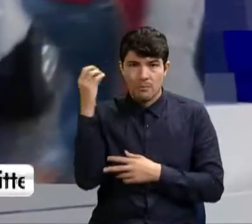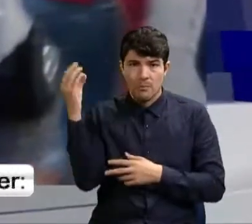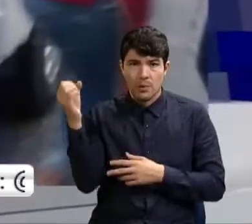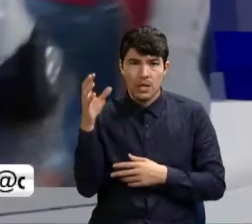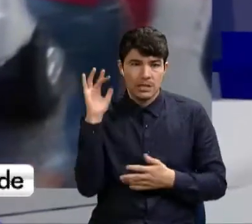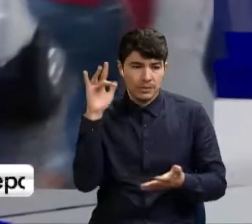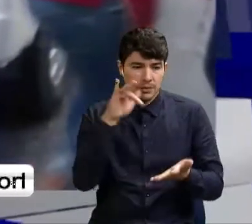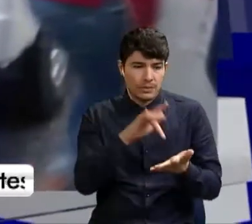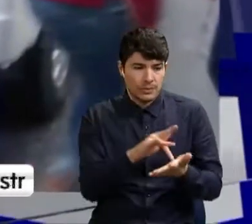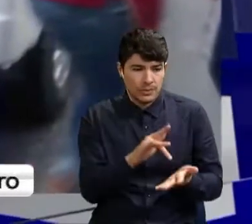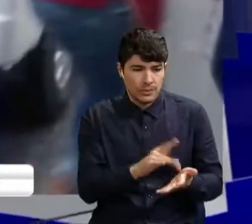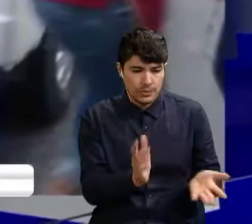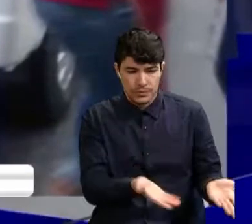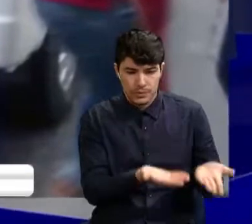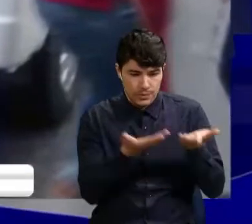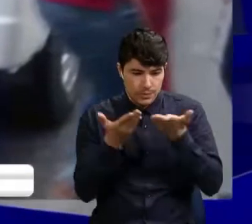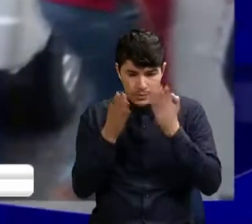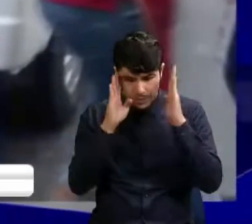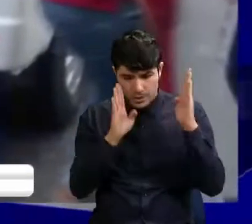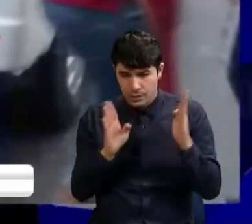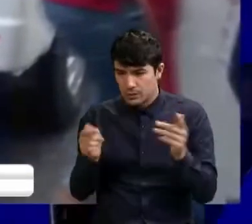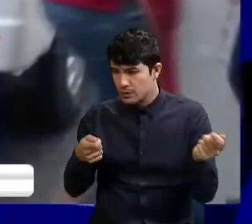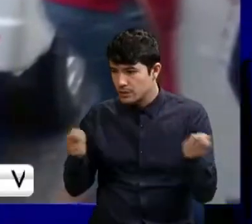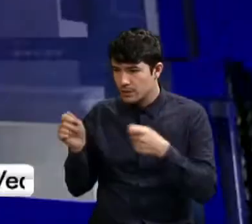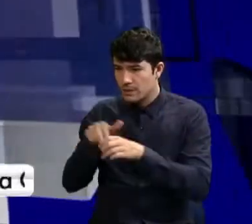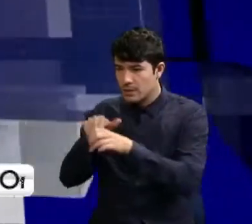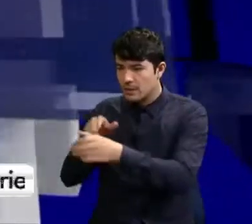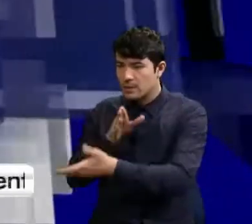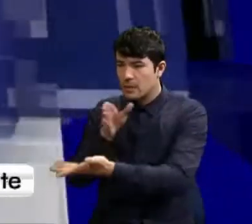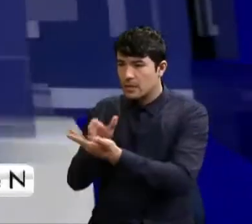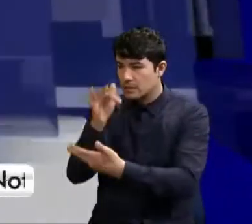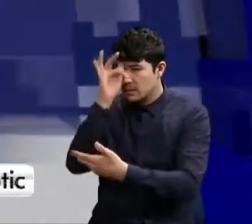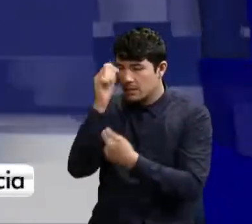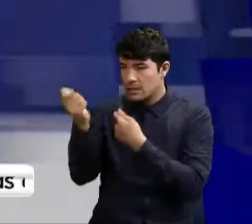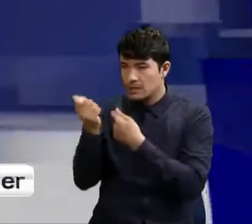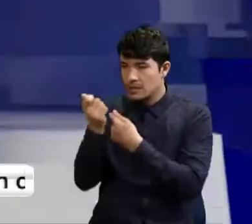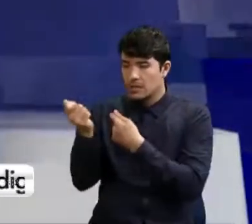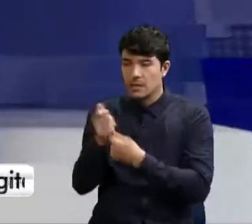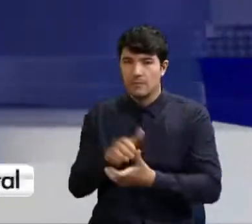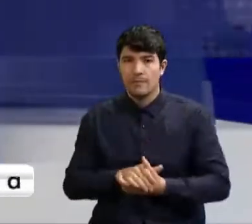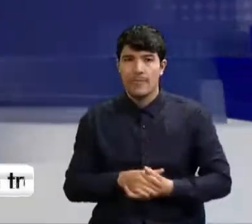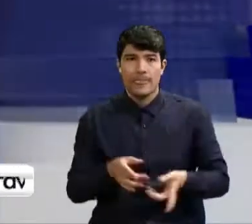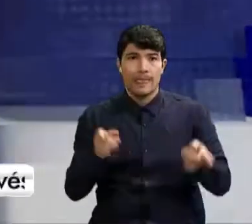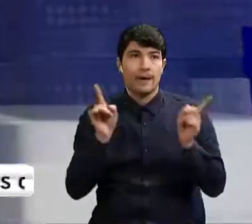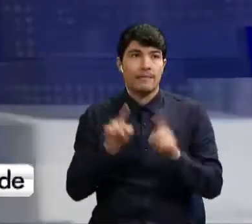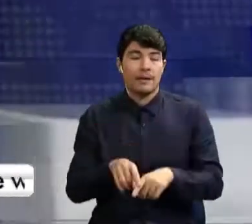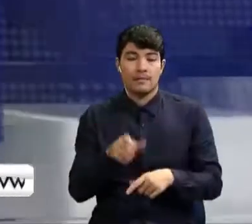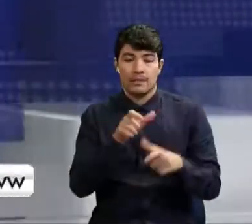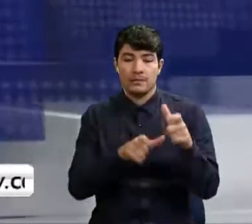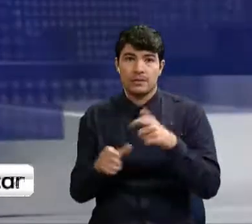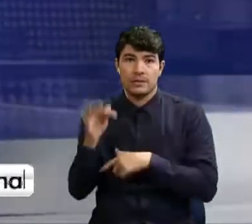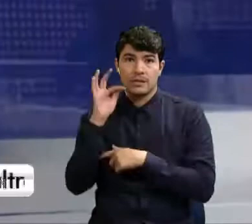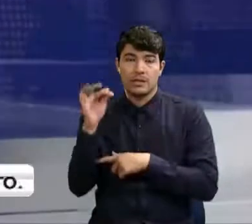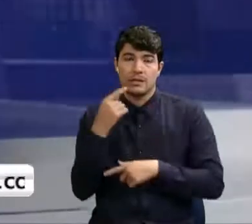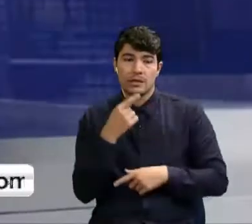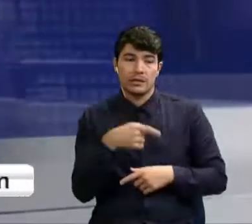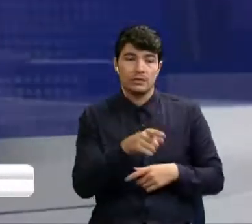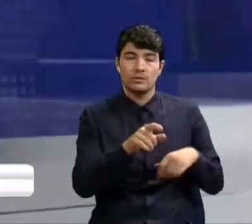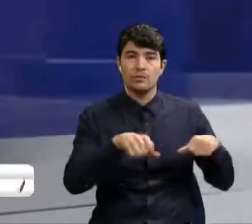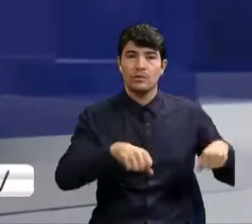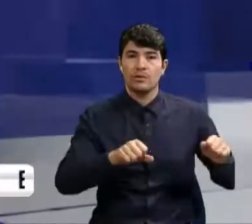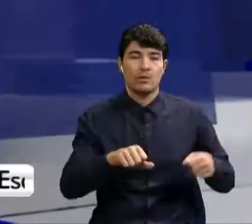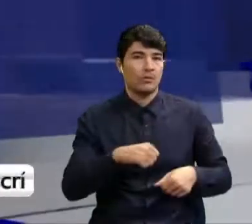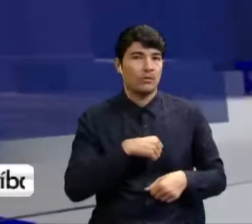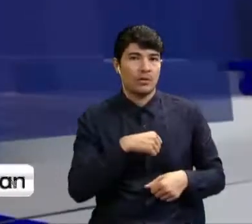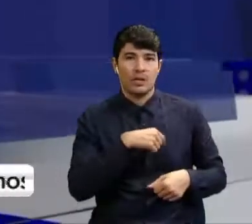llegan hasta el sitio atienden y trasladan al menor al centro asistencial más cercano también segunda acción de los testigos la motocicleta no